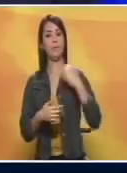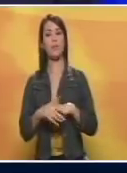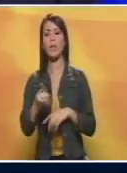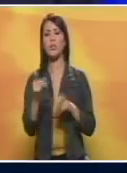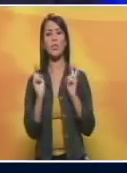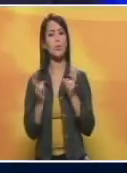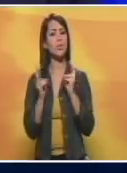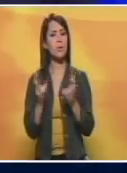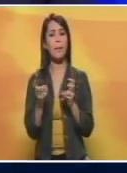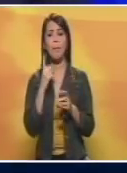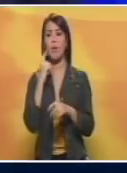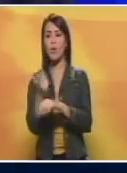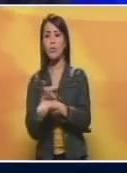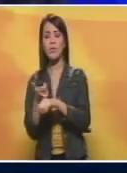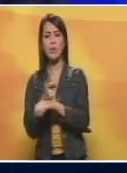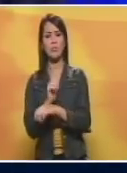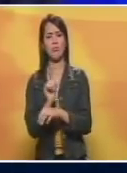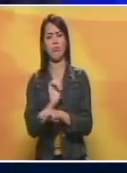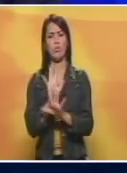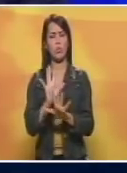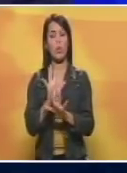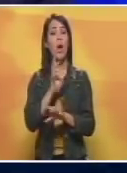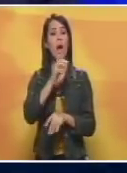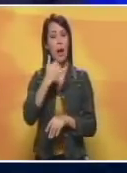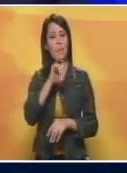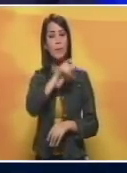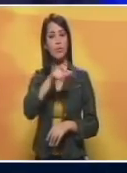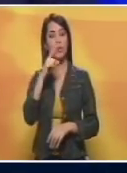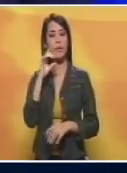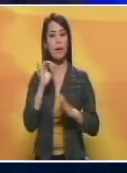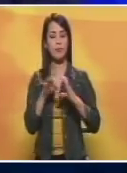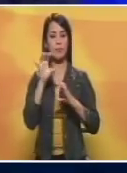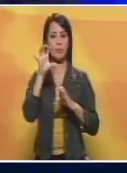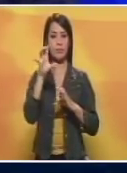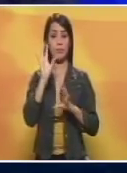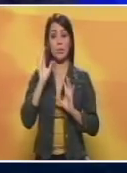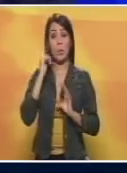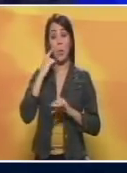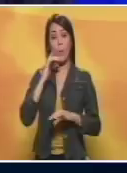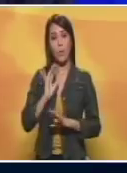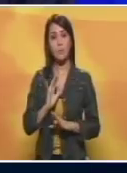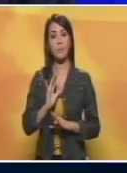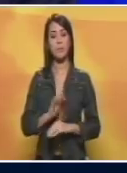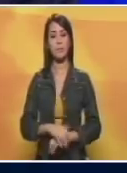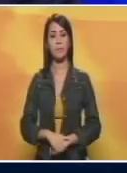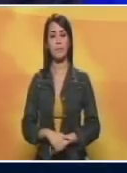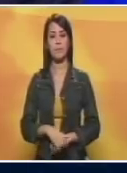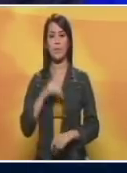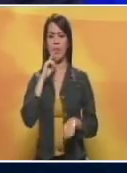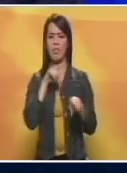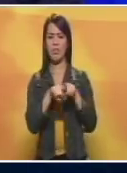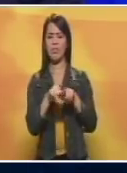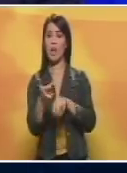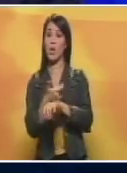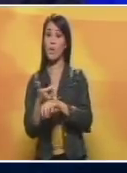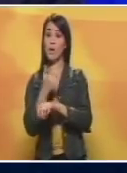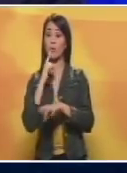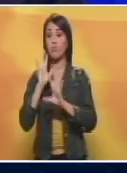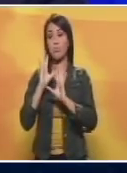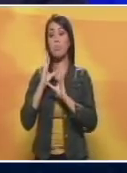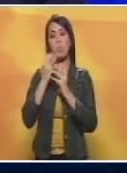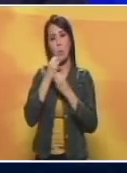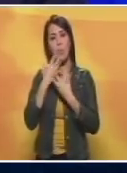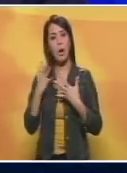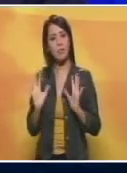es un tema de estar con el gobierno hay personas que tienen el carné de la patria que de repente pueden ser críticas al gobierno bienvenido sea